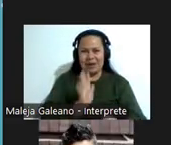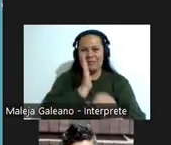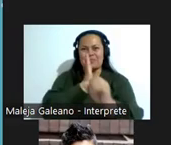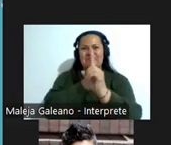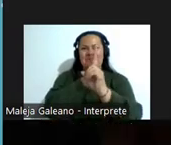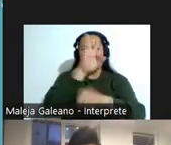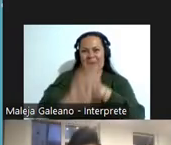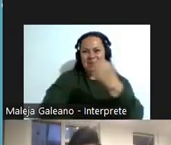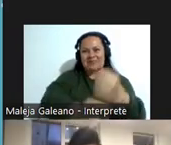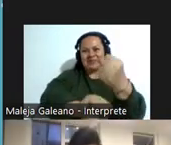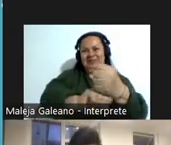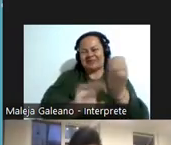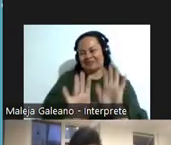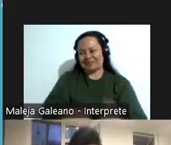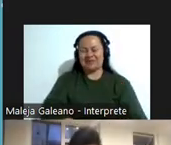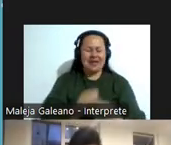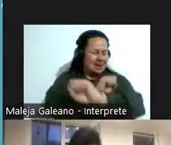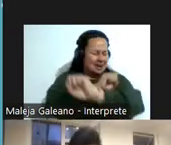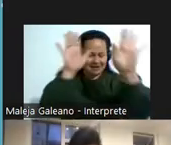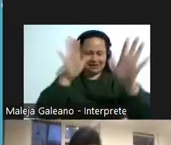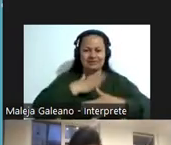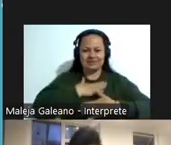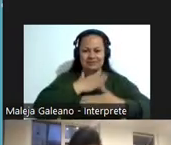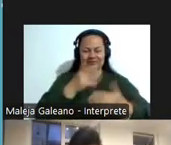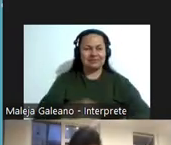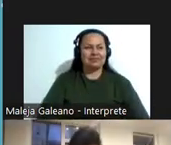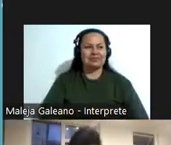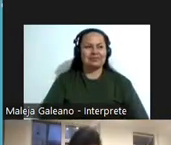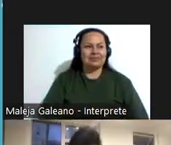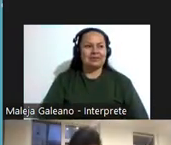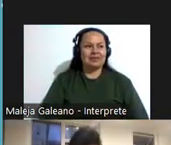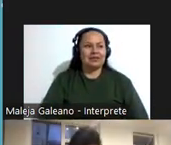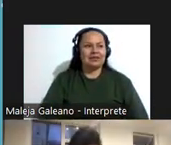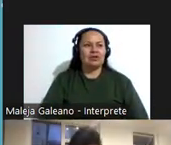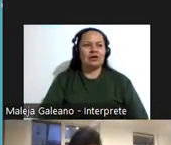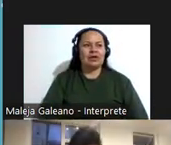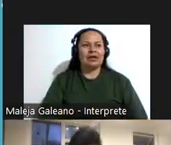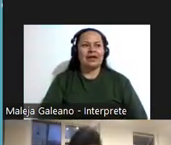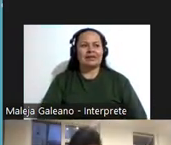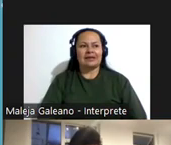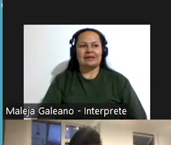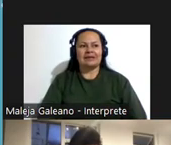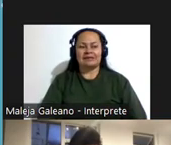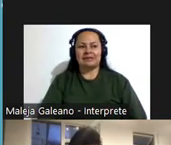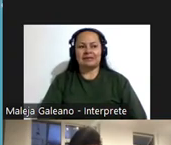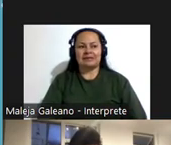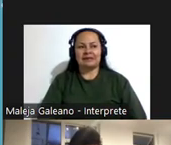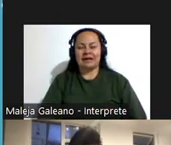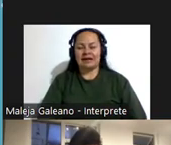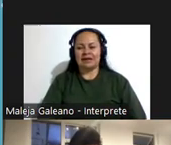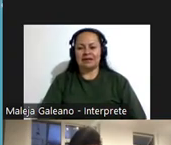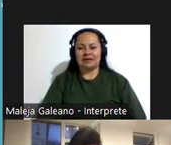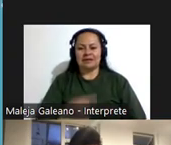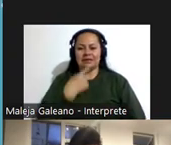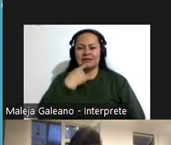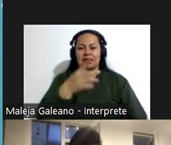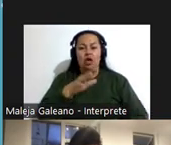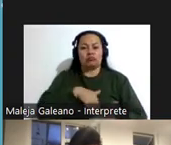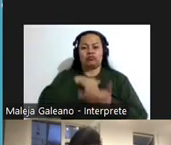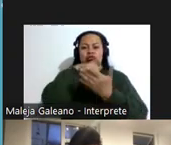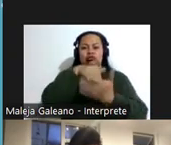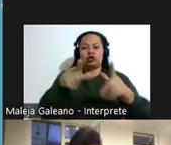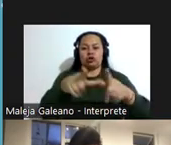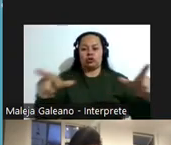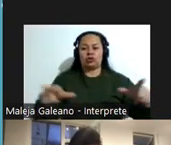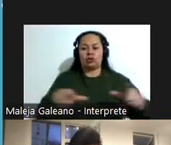apoyarnos. Vale, claro que sí. Listo. Bueno, entonces arrancamos por posicionalidad y desde ese lugar